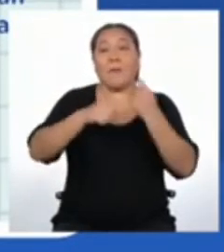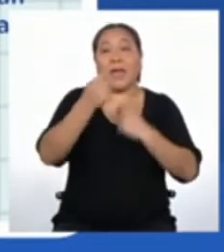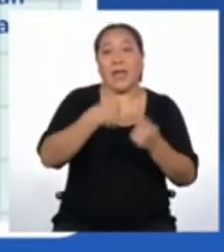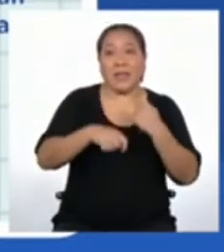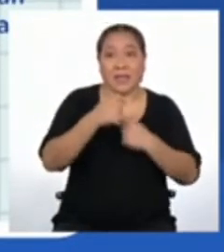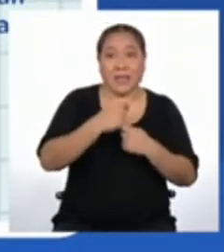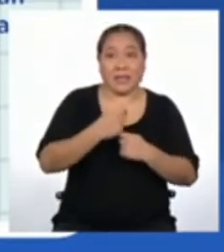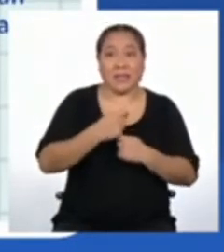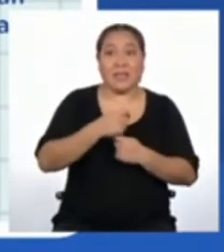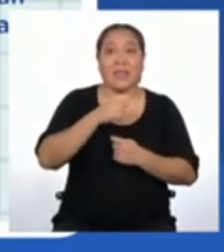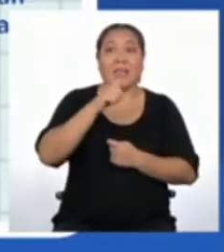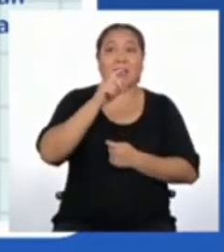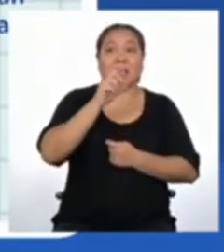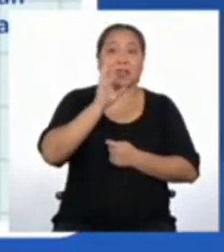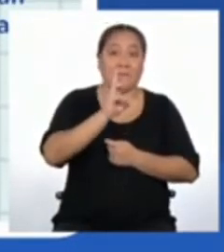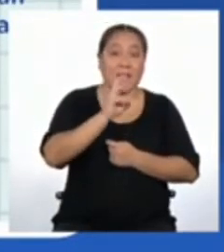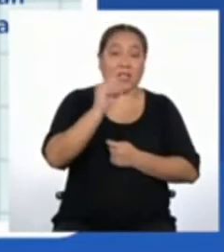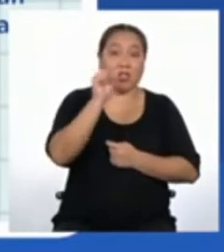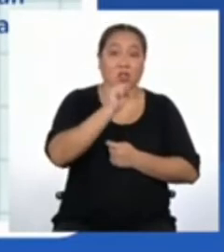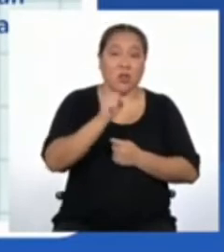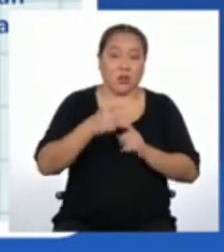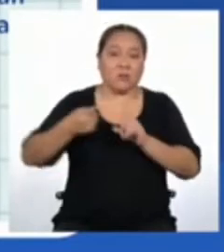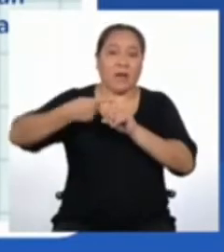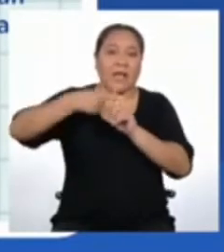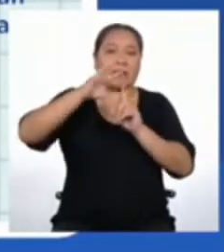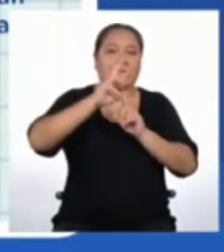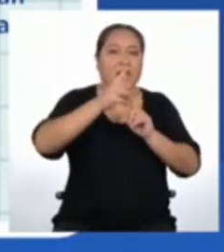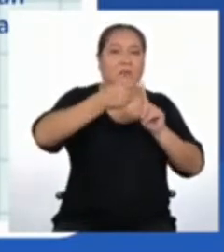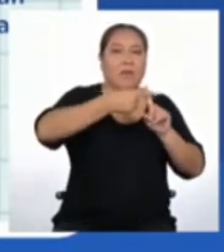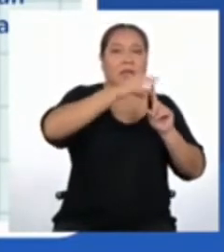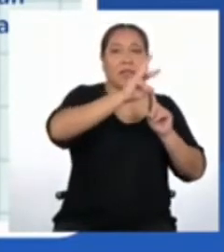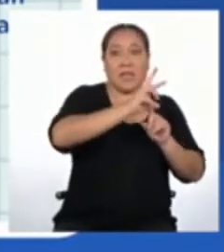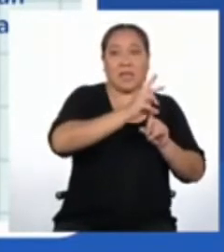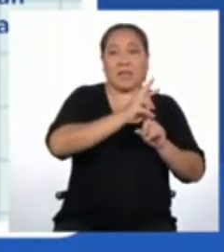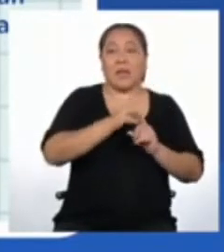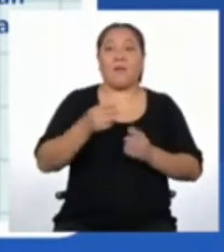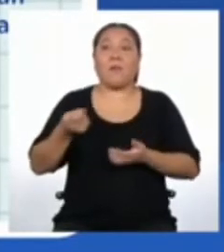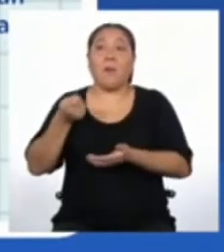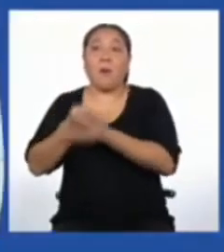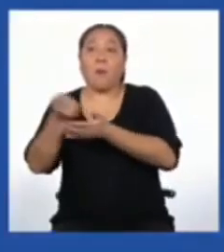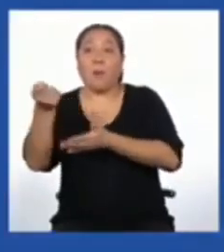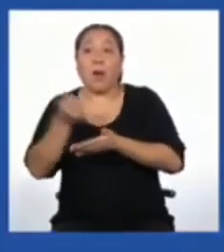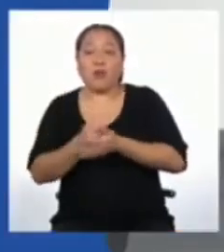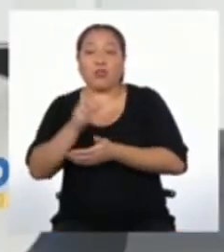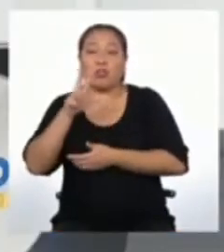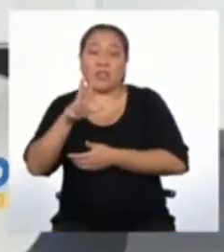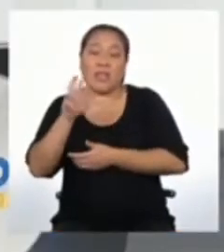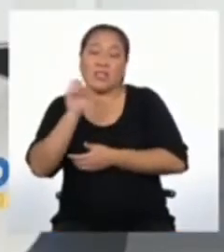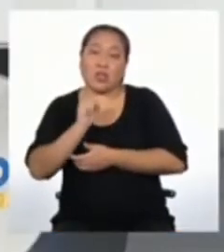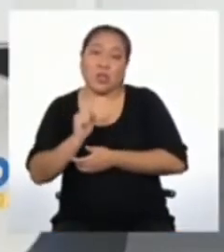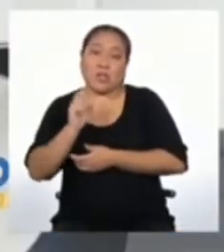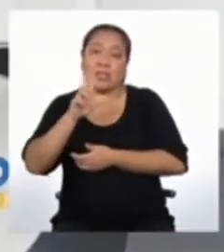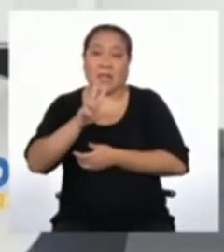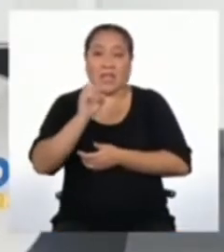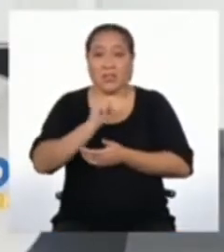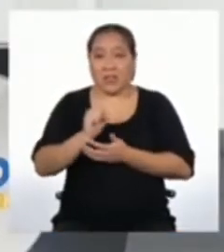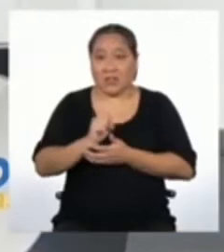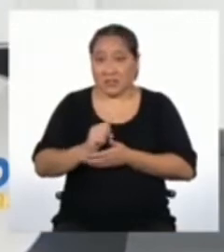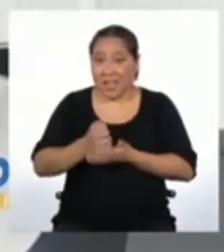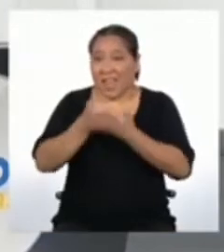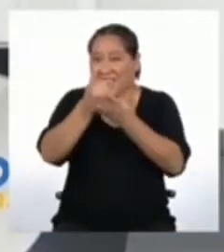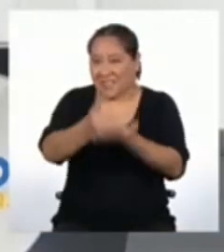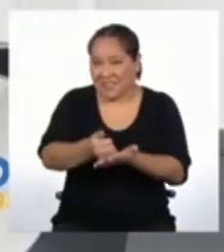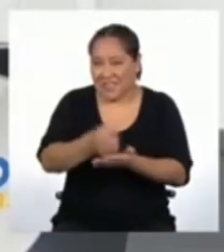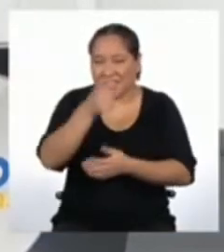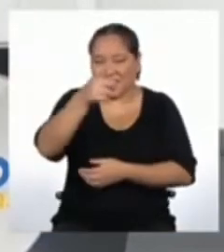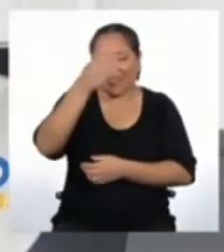costos 3 soles cada día, ¿podemos ayudarle y decirle cuánto ganará a fin de dicho mes? ¡Vamos! Yo sé